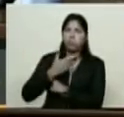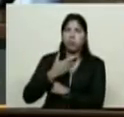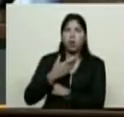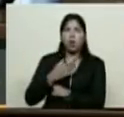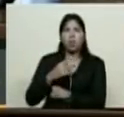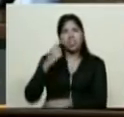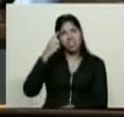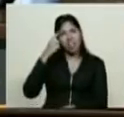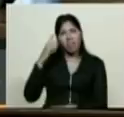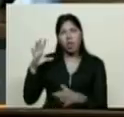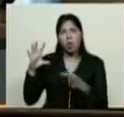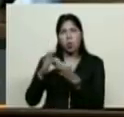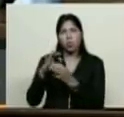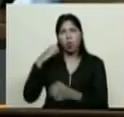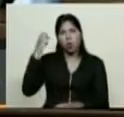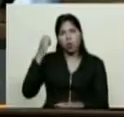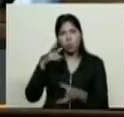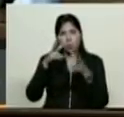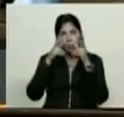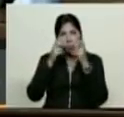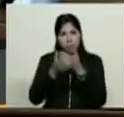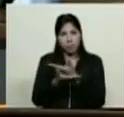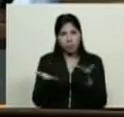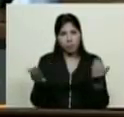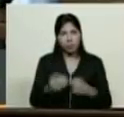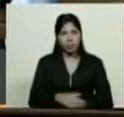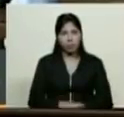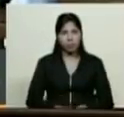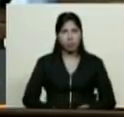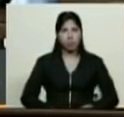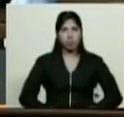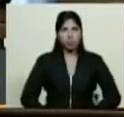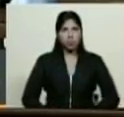Europea. De inmediato escuchemos sus declaraciones.